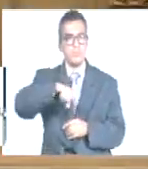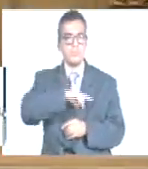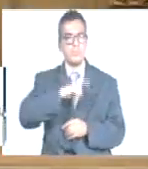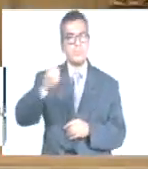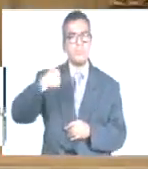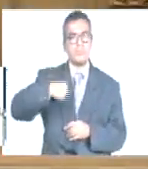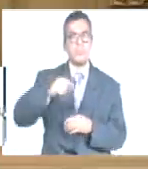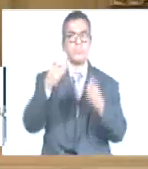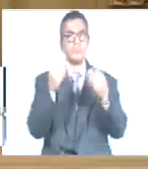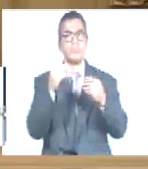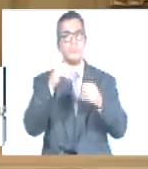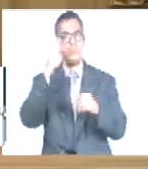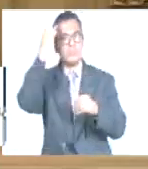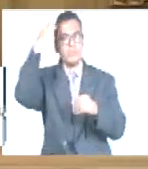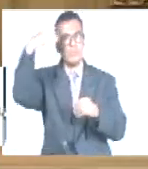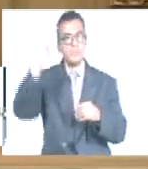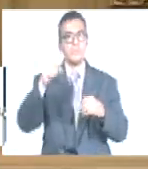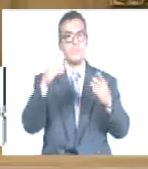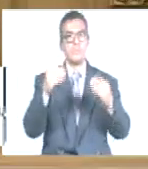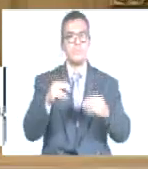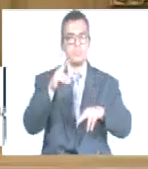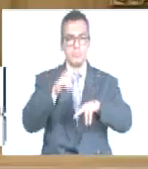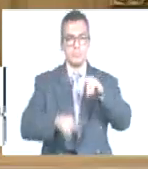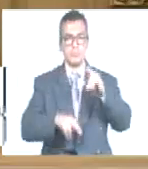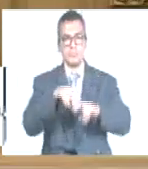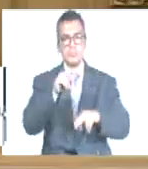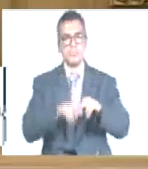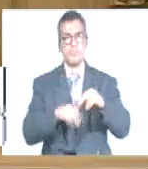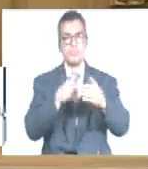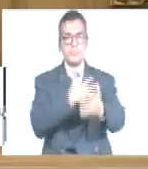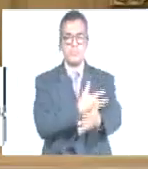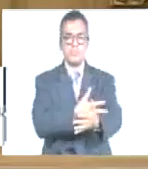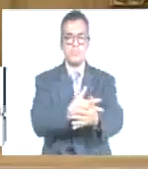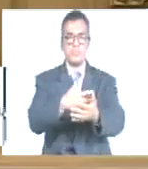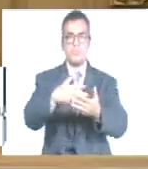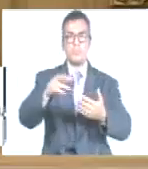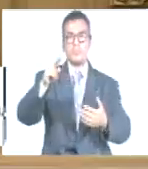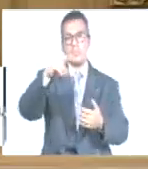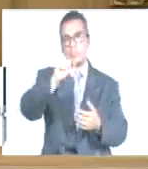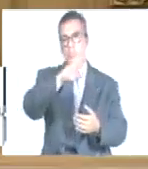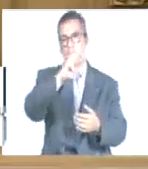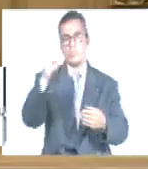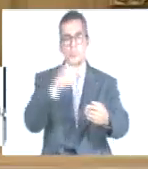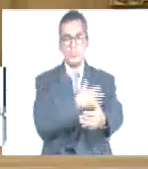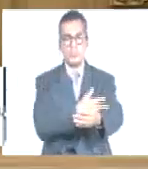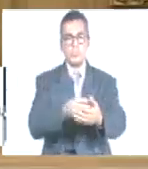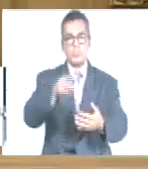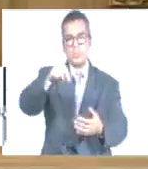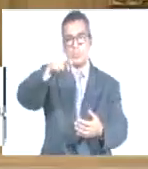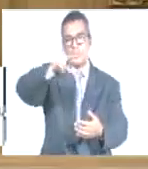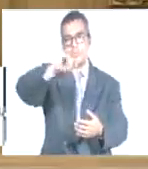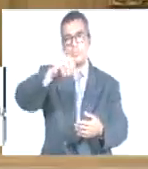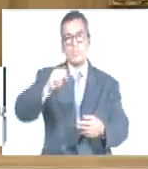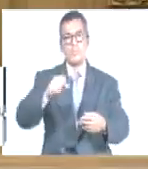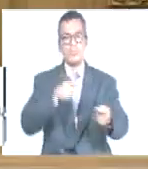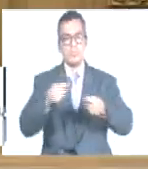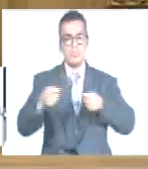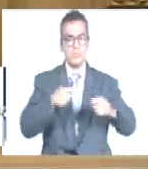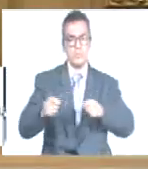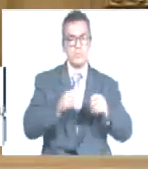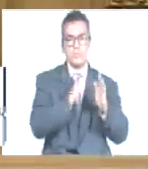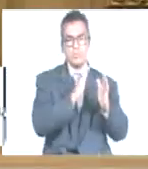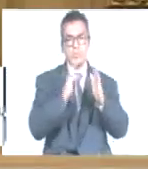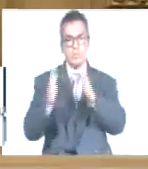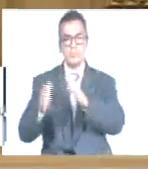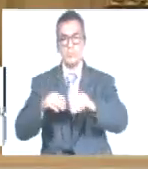tenemos aún mucho por soñar, mucho por construir, y millones de Robert y millones de María se mueven, se